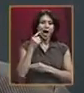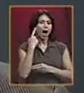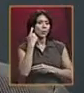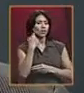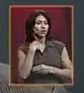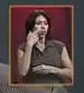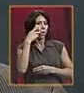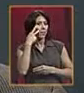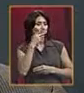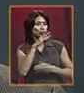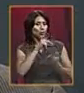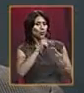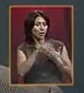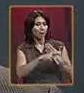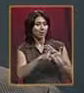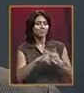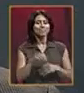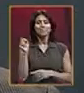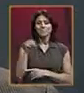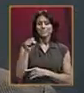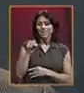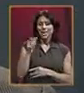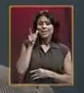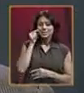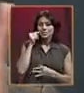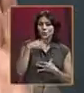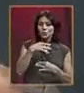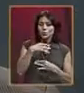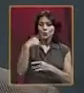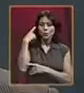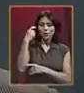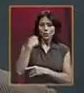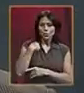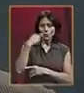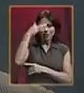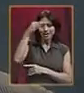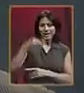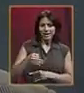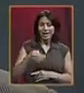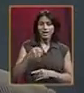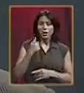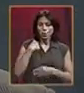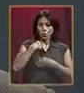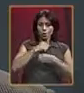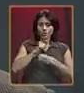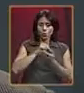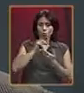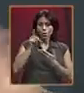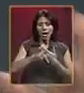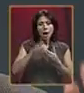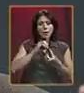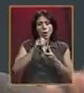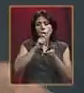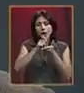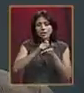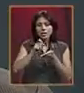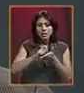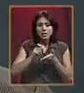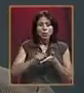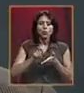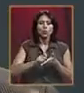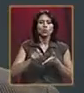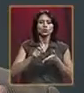solo segmentados, sino muy reducidos y estratificados en realidad, tienen, bueno,